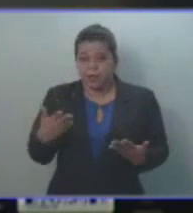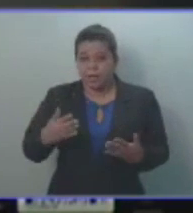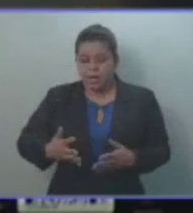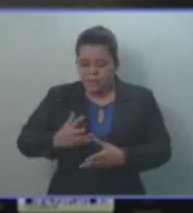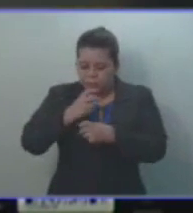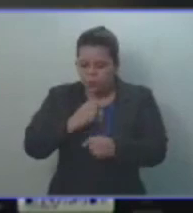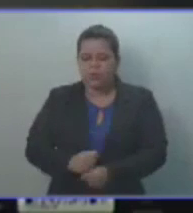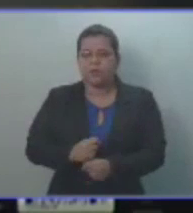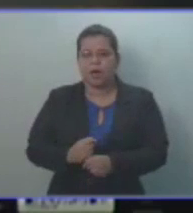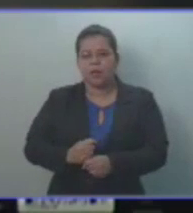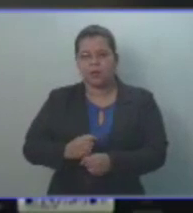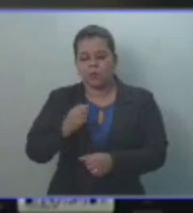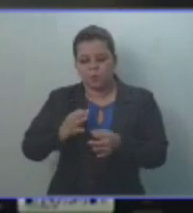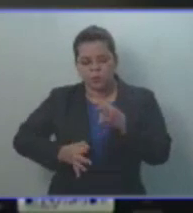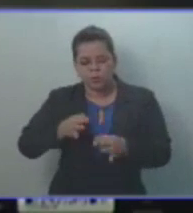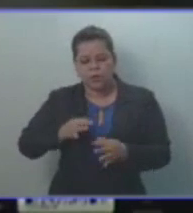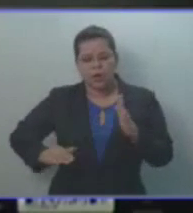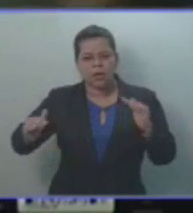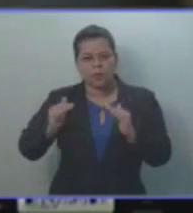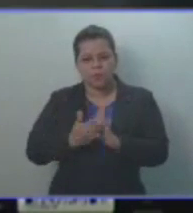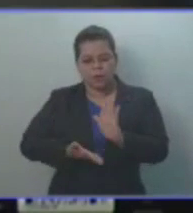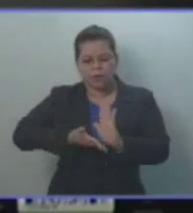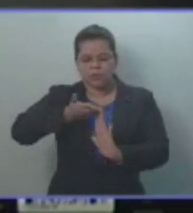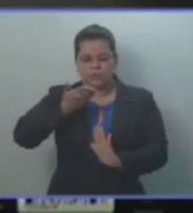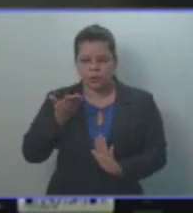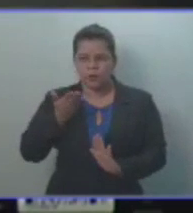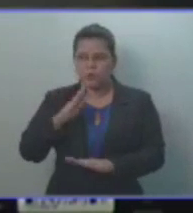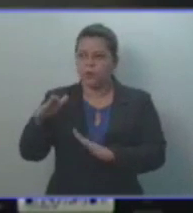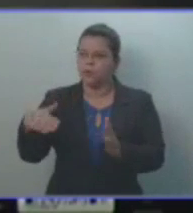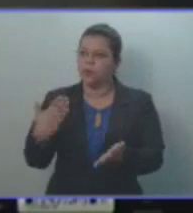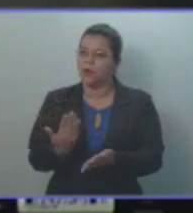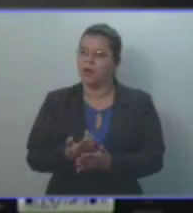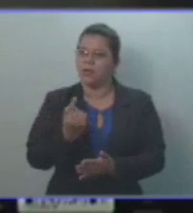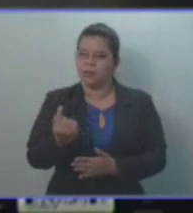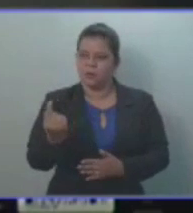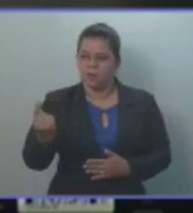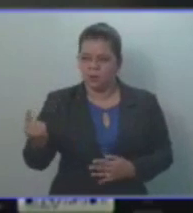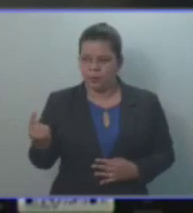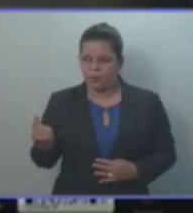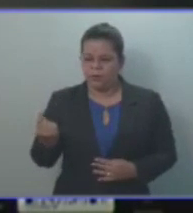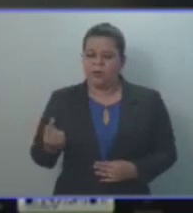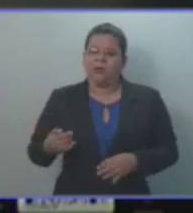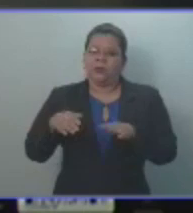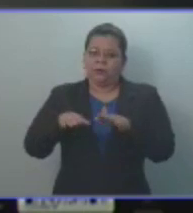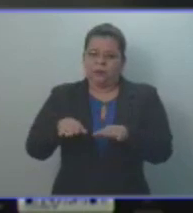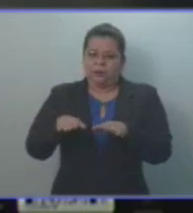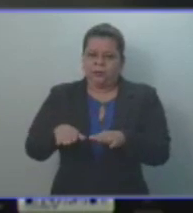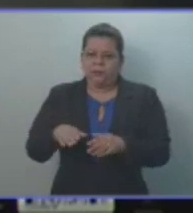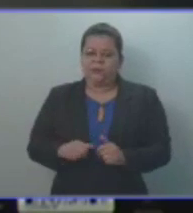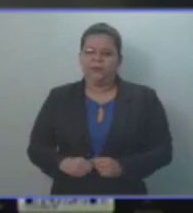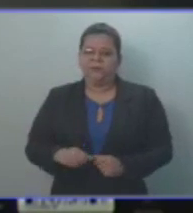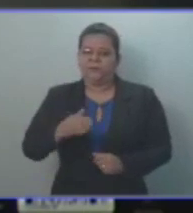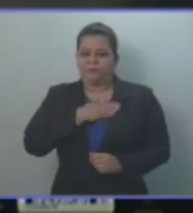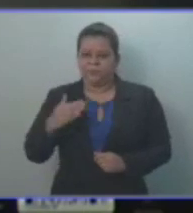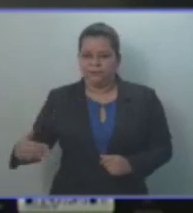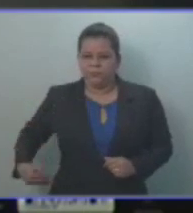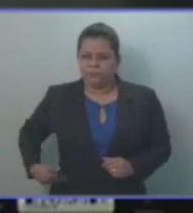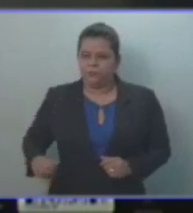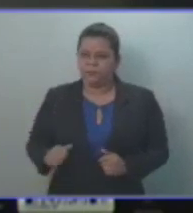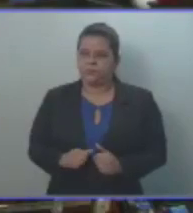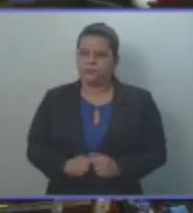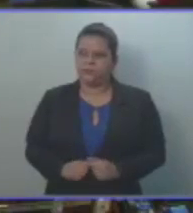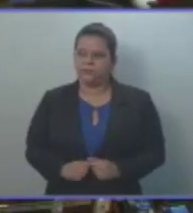certeza jurídica y en el desarrollo integral de todos los salvadoreños. Muchísimas gracias, señor presidente.